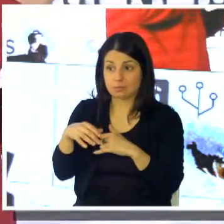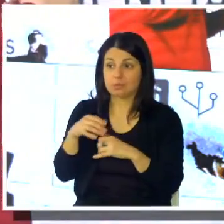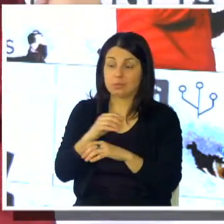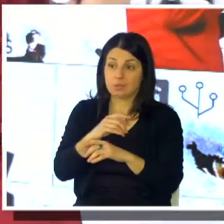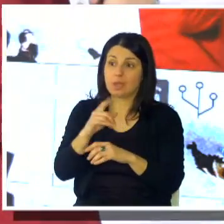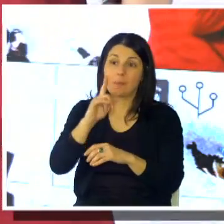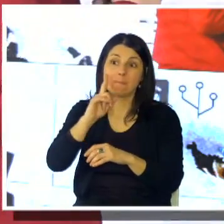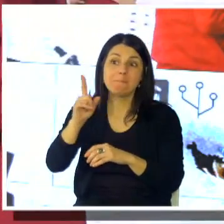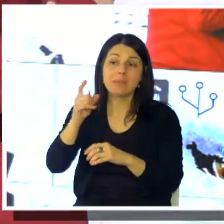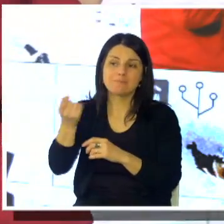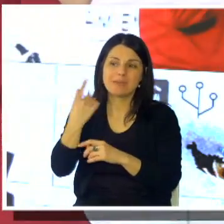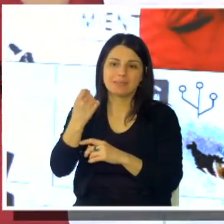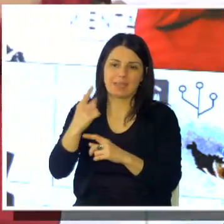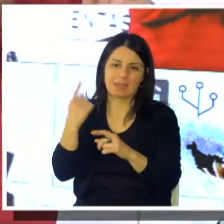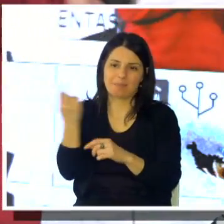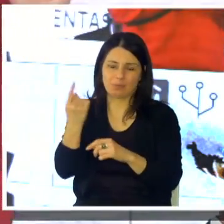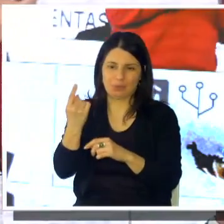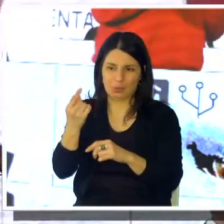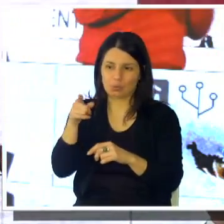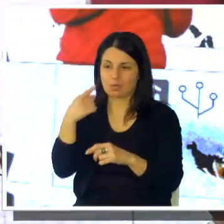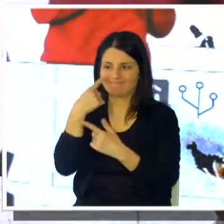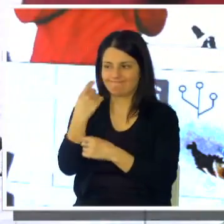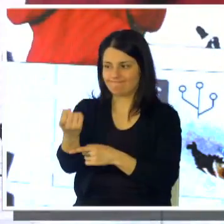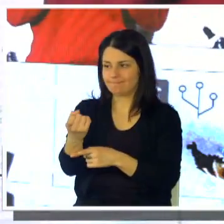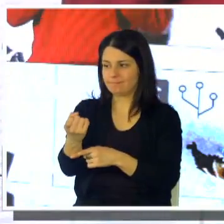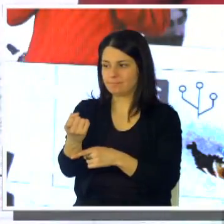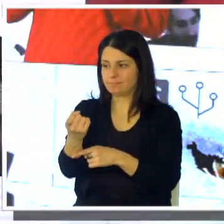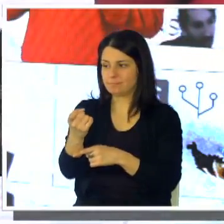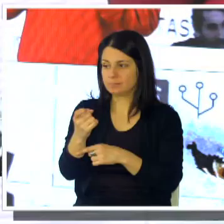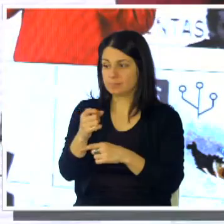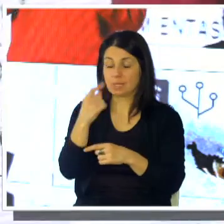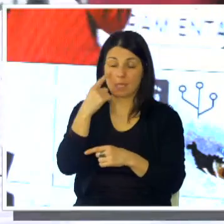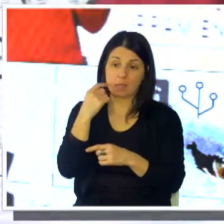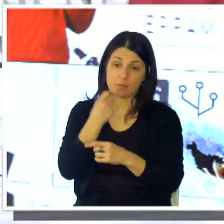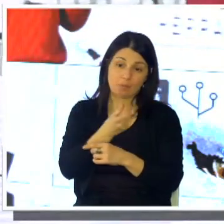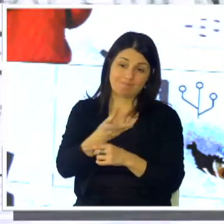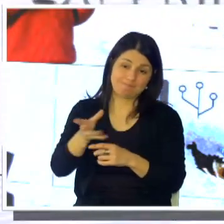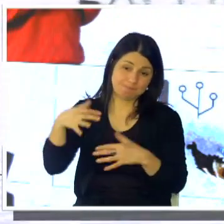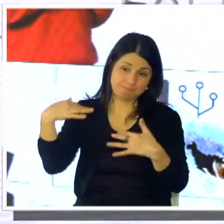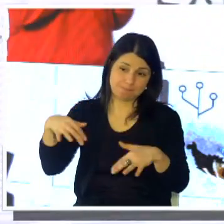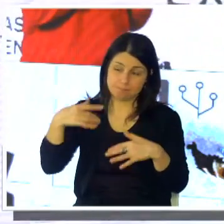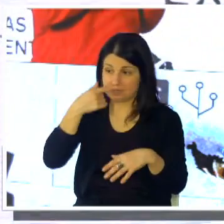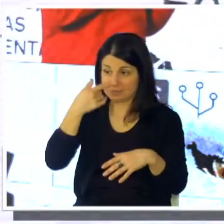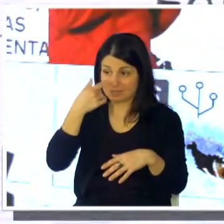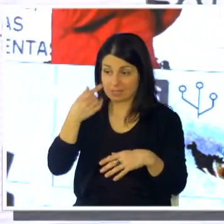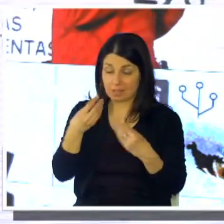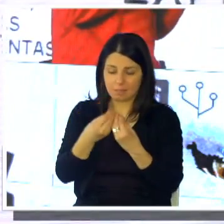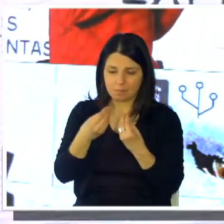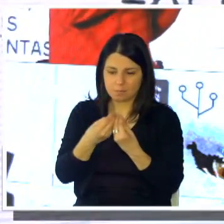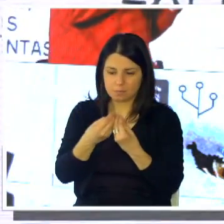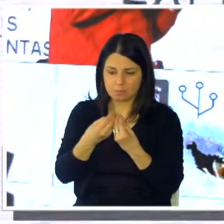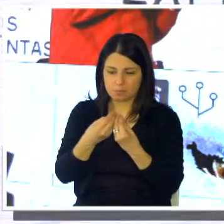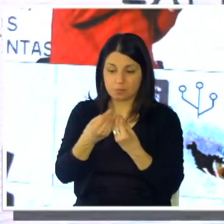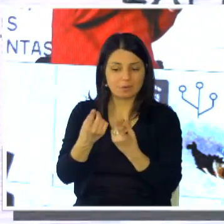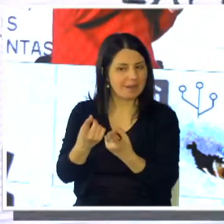mensajes por segundo, se dan cuenta que son números interesantes y que